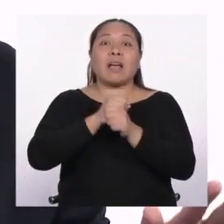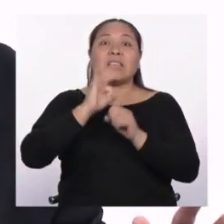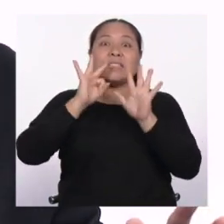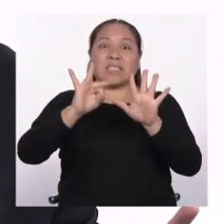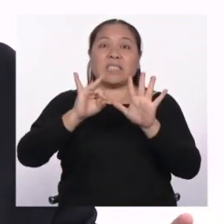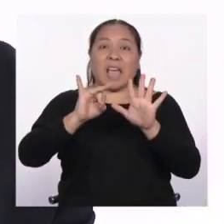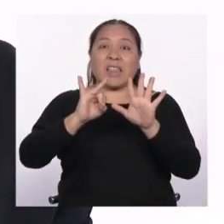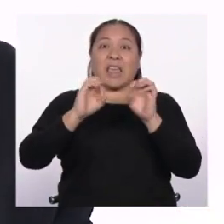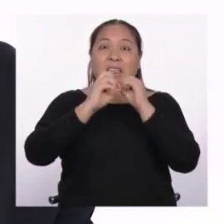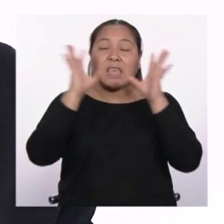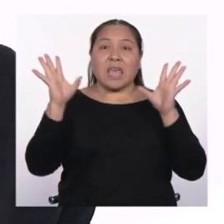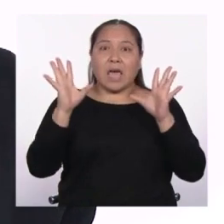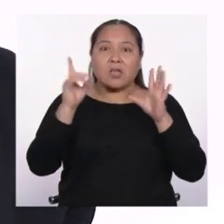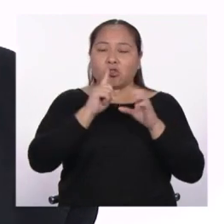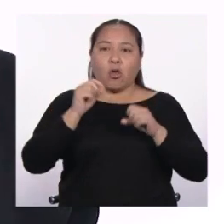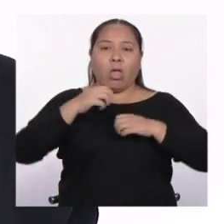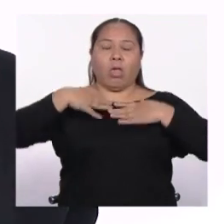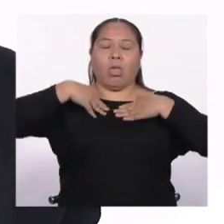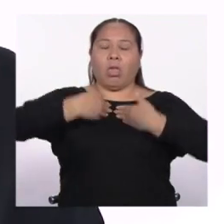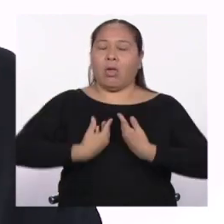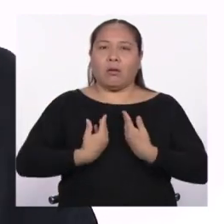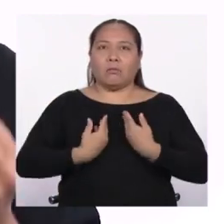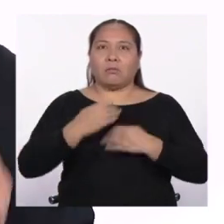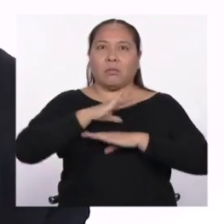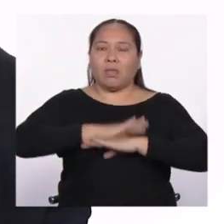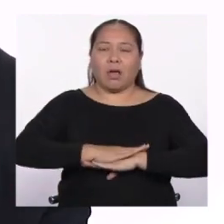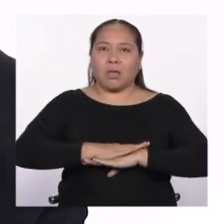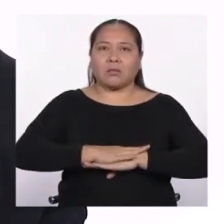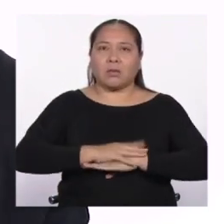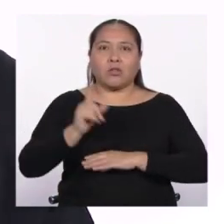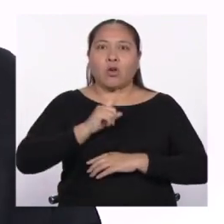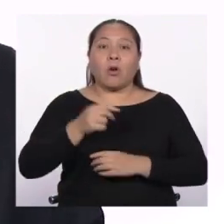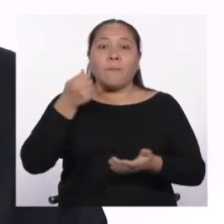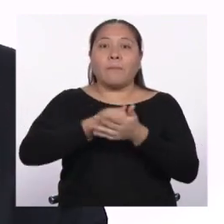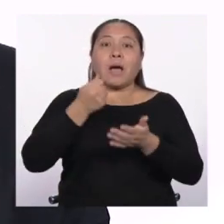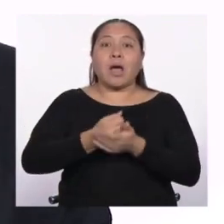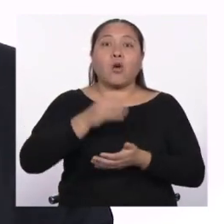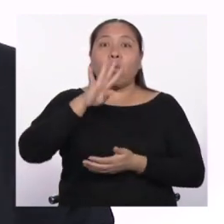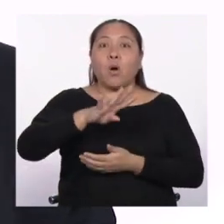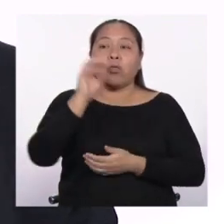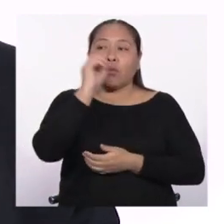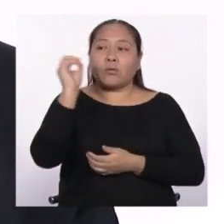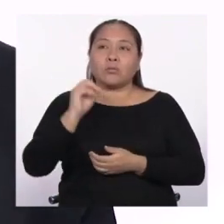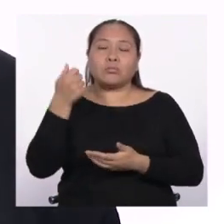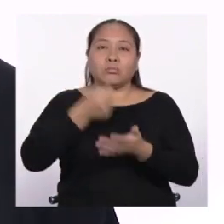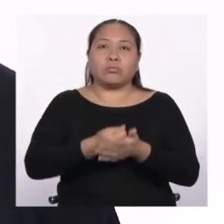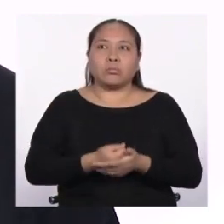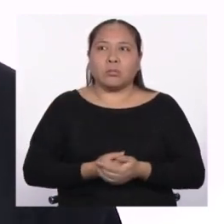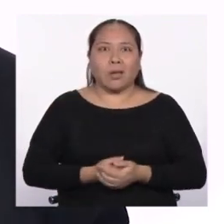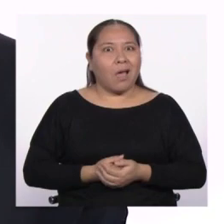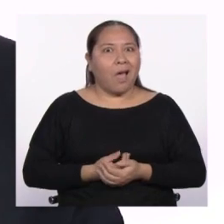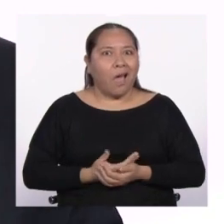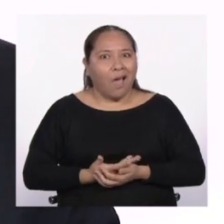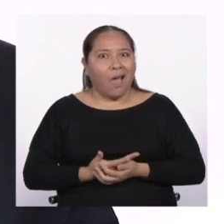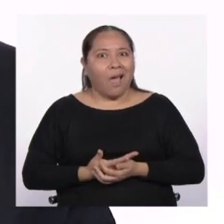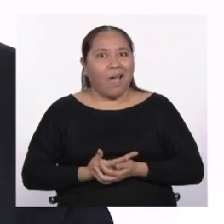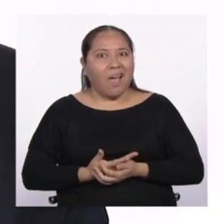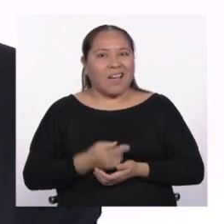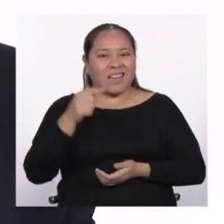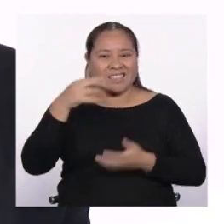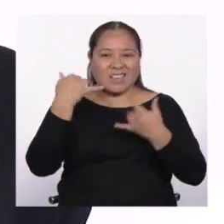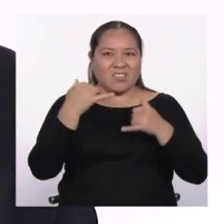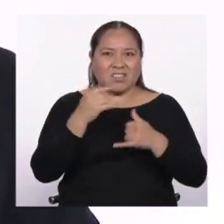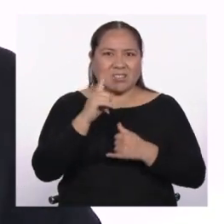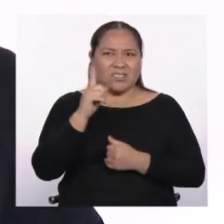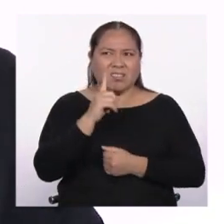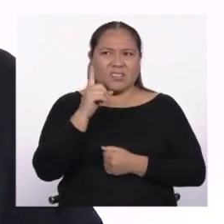sin descanso. Simón dice que todos deberán pagarle 4 tipos de impuestos. ¡Asu! Parece que este jueguito no